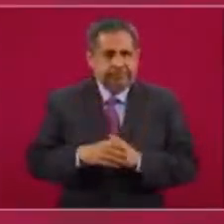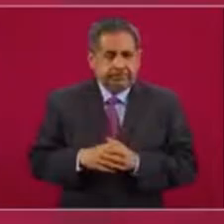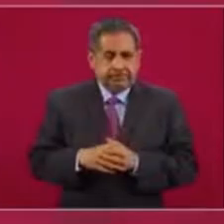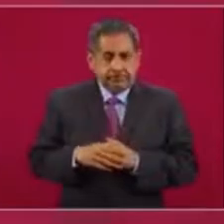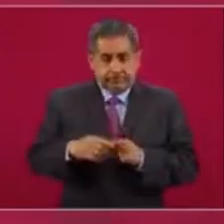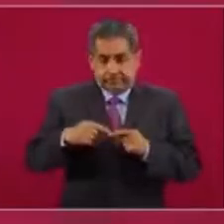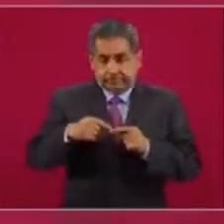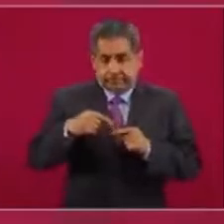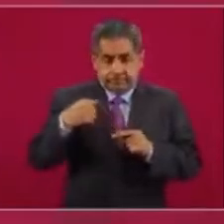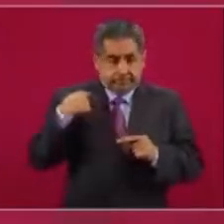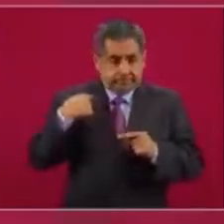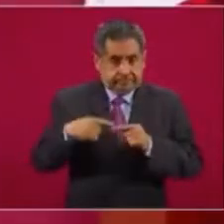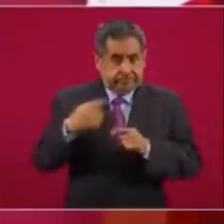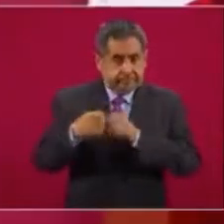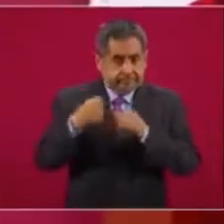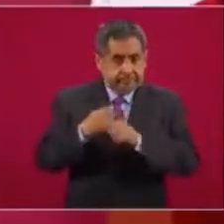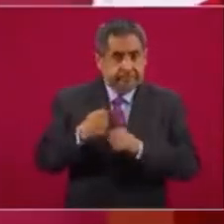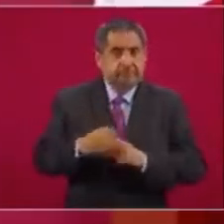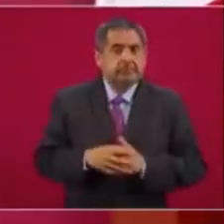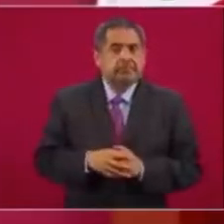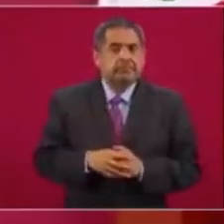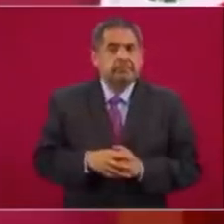año